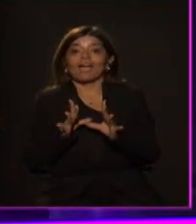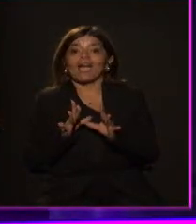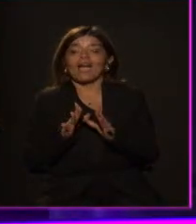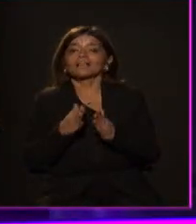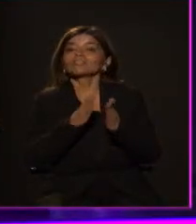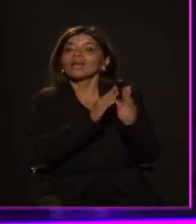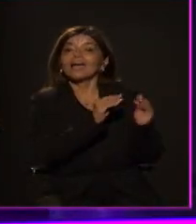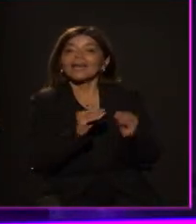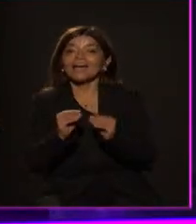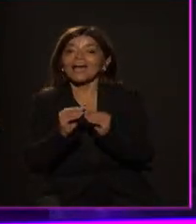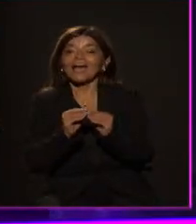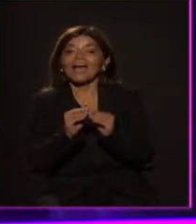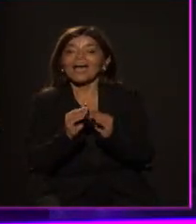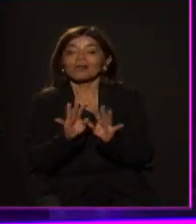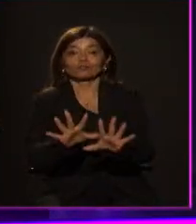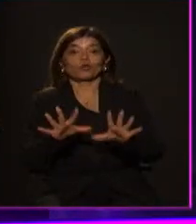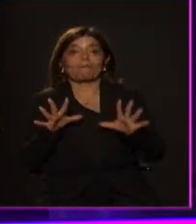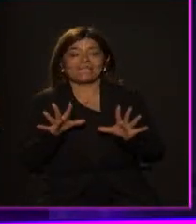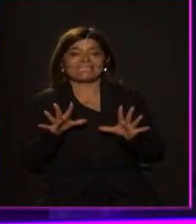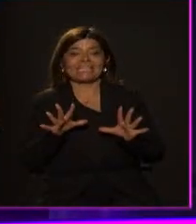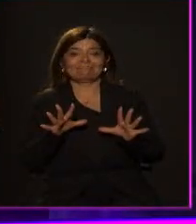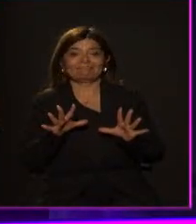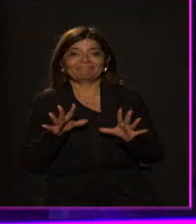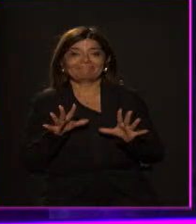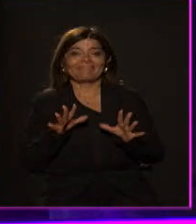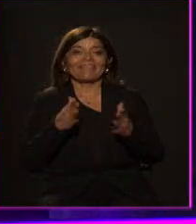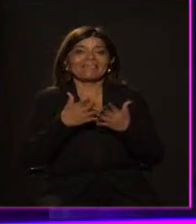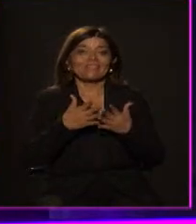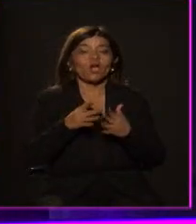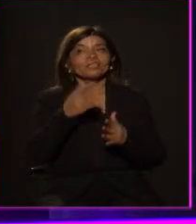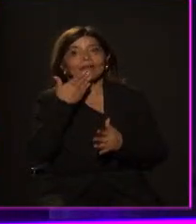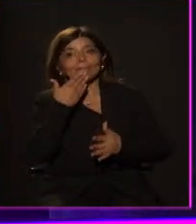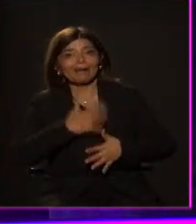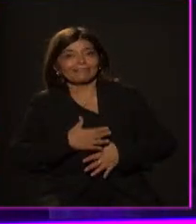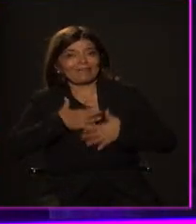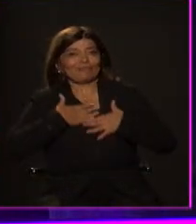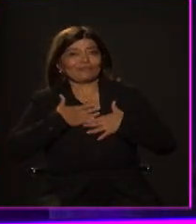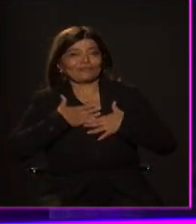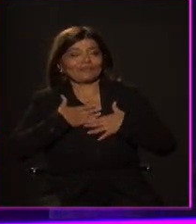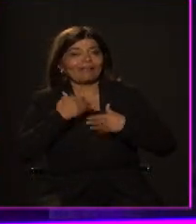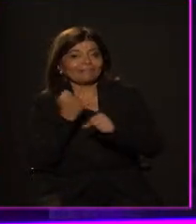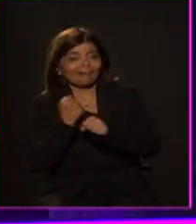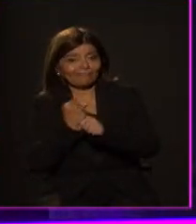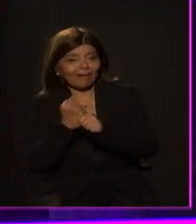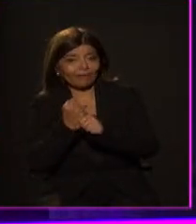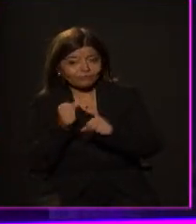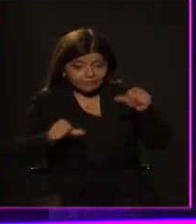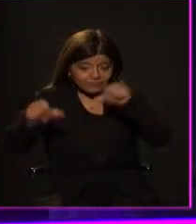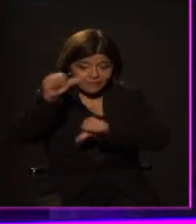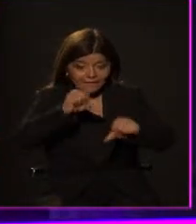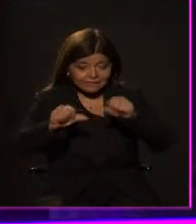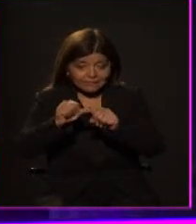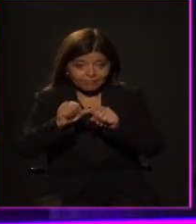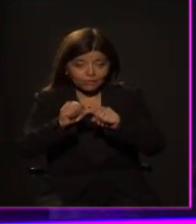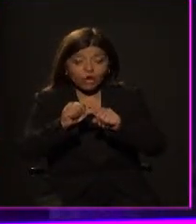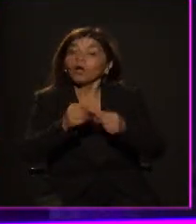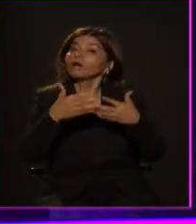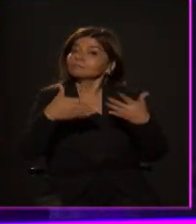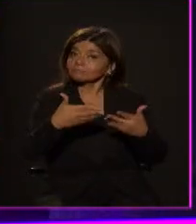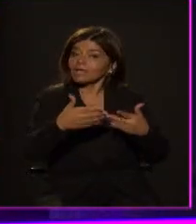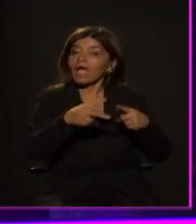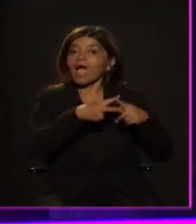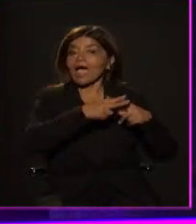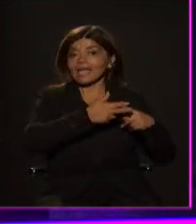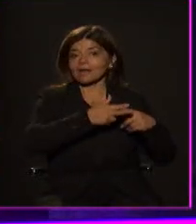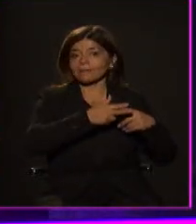conlleva un elemento de sorpresa, lo que implica una componente emocional en el trabajo científico. Entonces, no solamente usamos las herramientas, digamos,